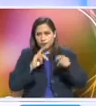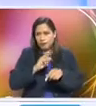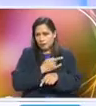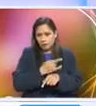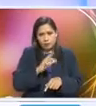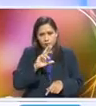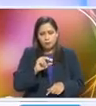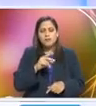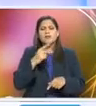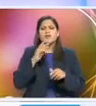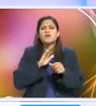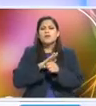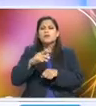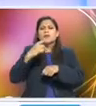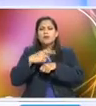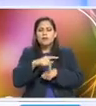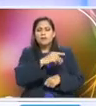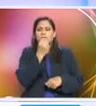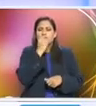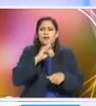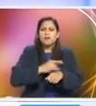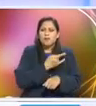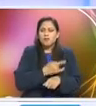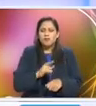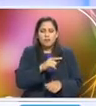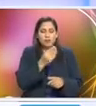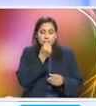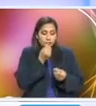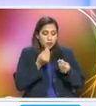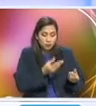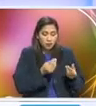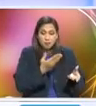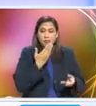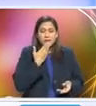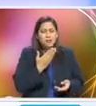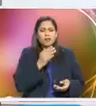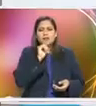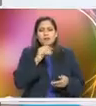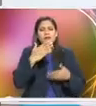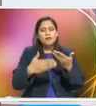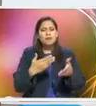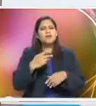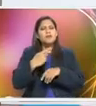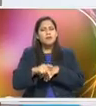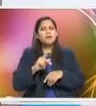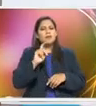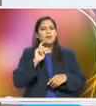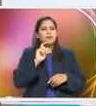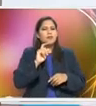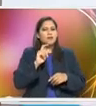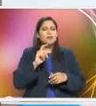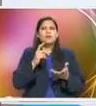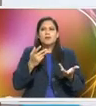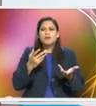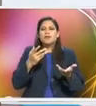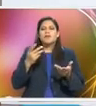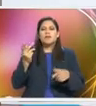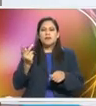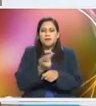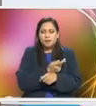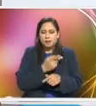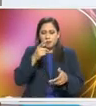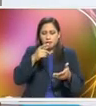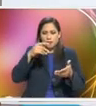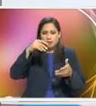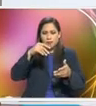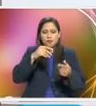por ejemplo, de no cumplir con esta alimentación? ¿En qué nos pega, por así decirlo, en